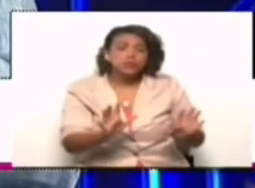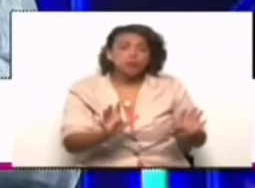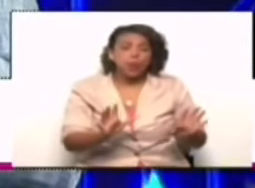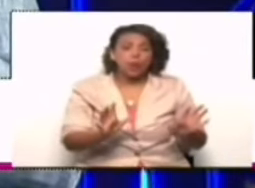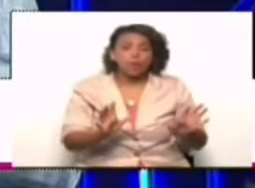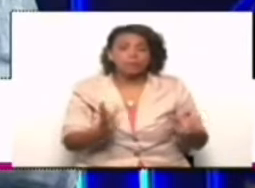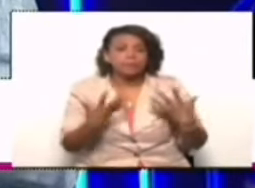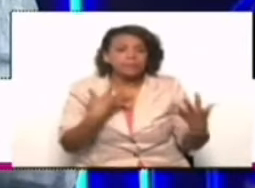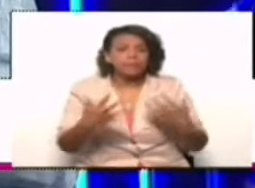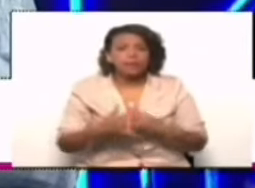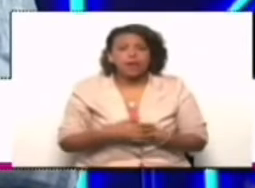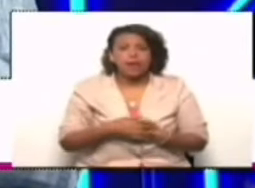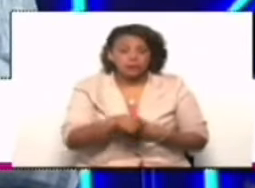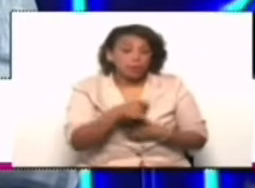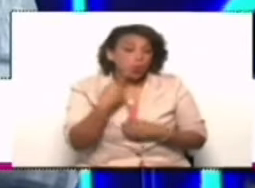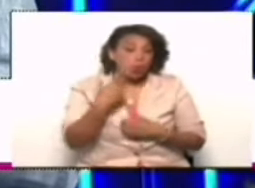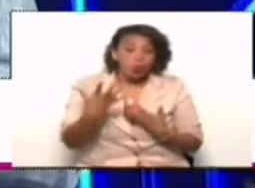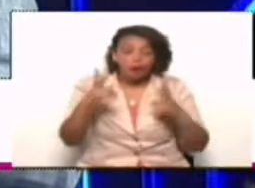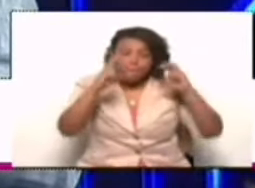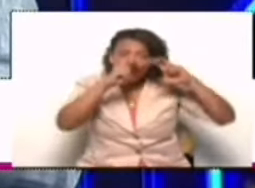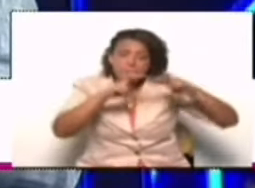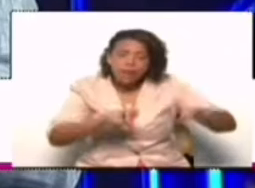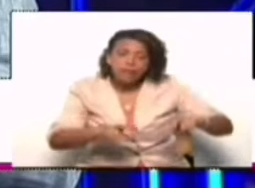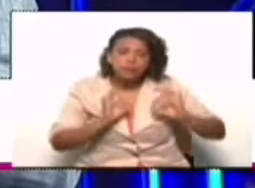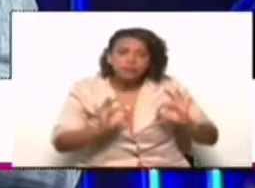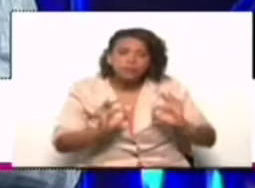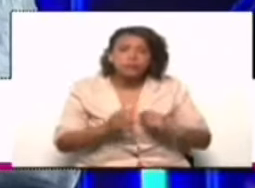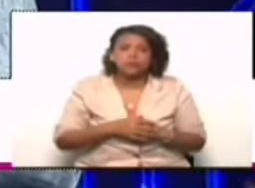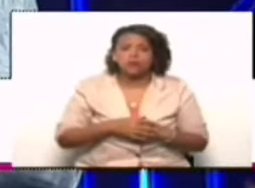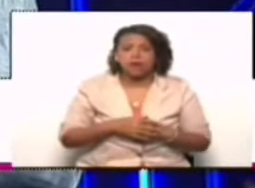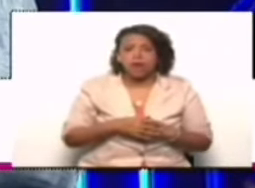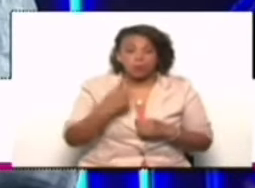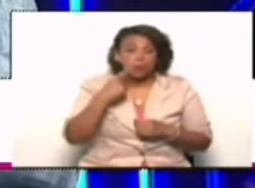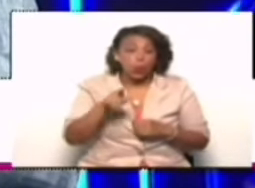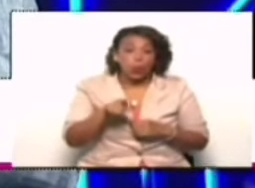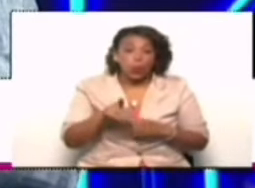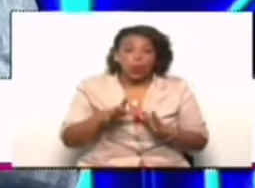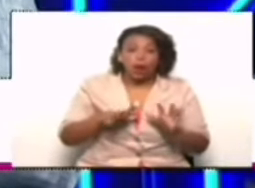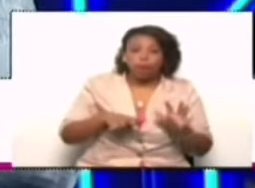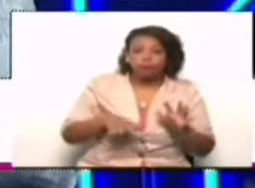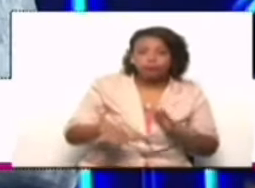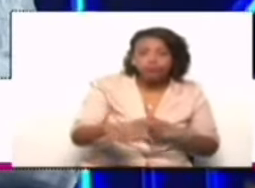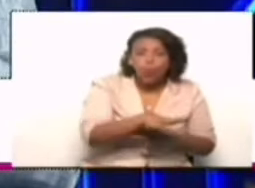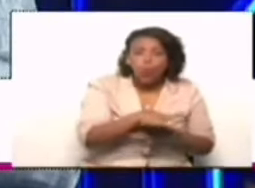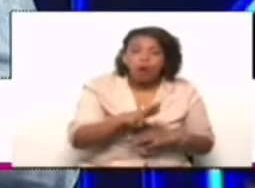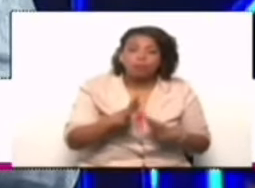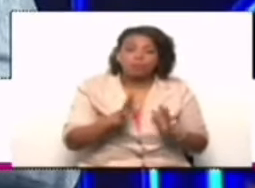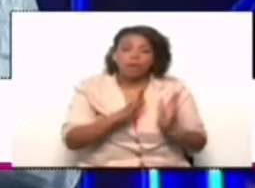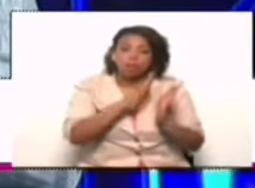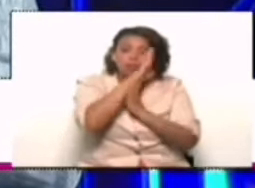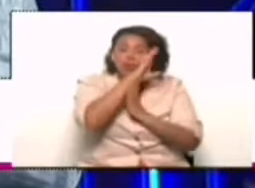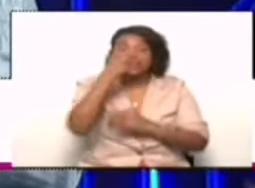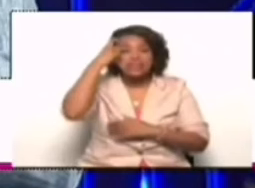Challenger, está todo bajo investigación, bueno, entró en coma, estuvo varios